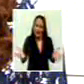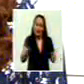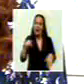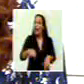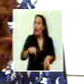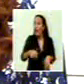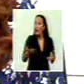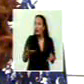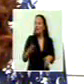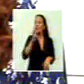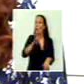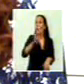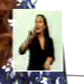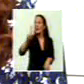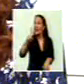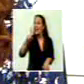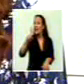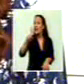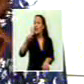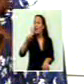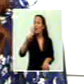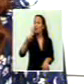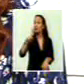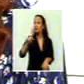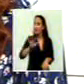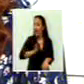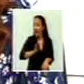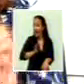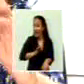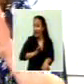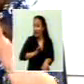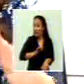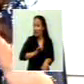se cumplen 41 años, de...